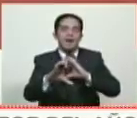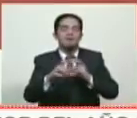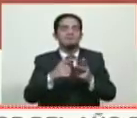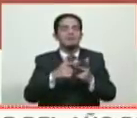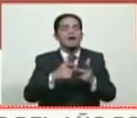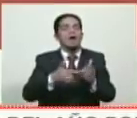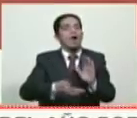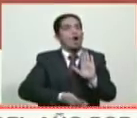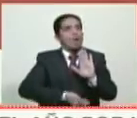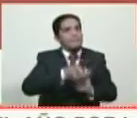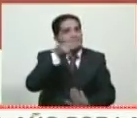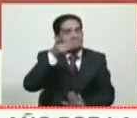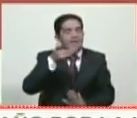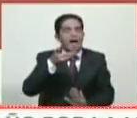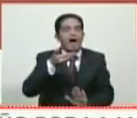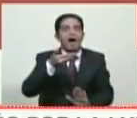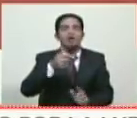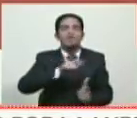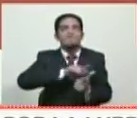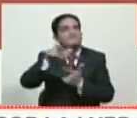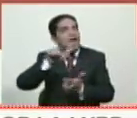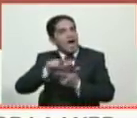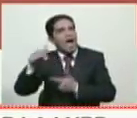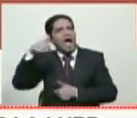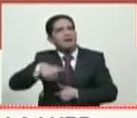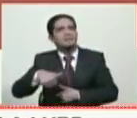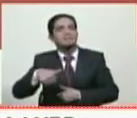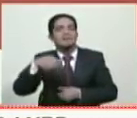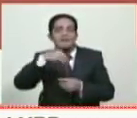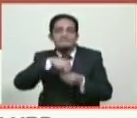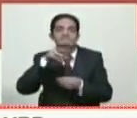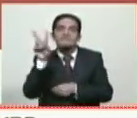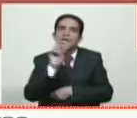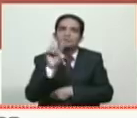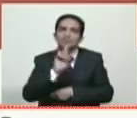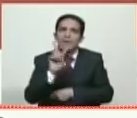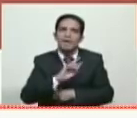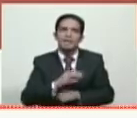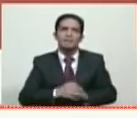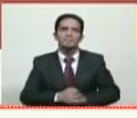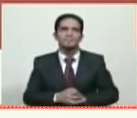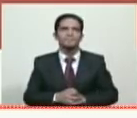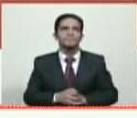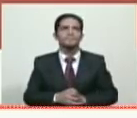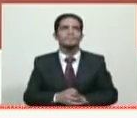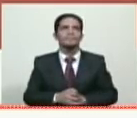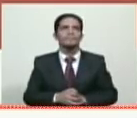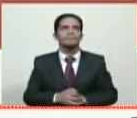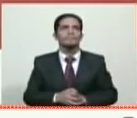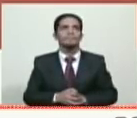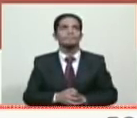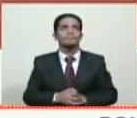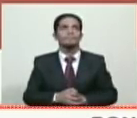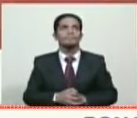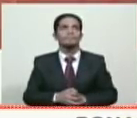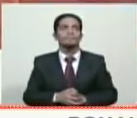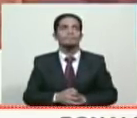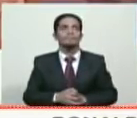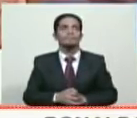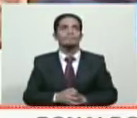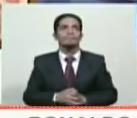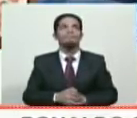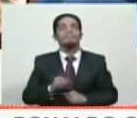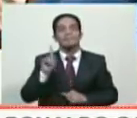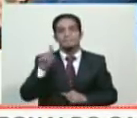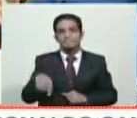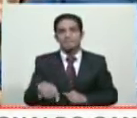aumentaron los viajes por transporte aéreo y aumentaron los viajes también por transporte acuático, incluyendo los